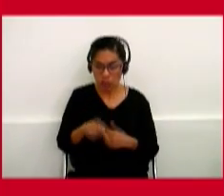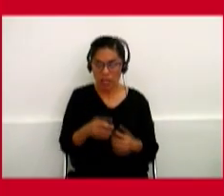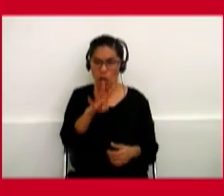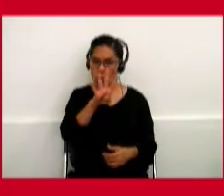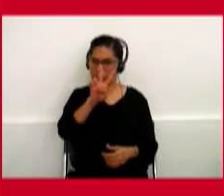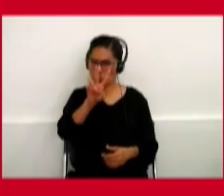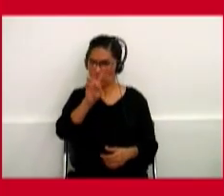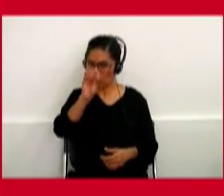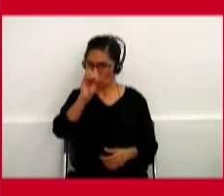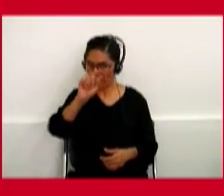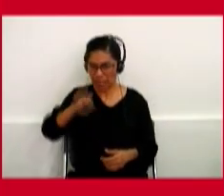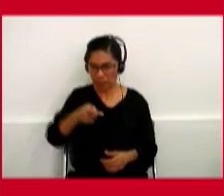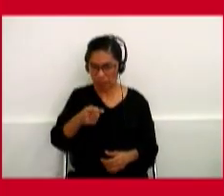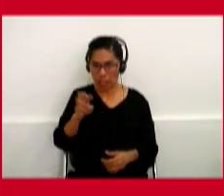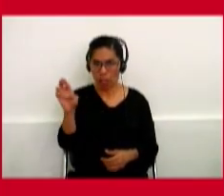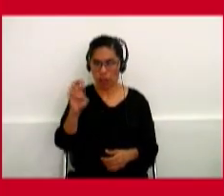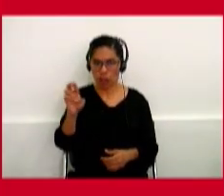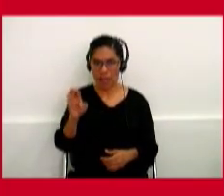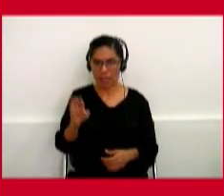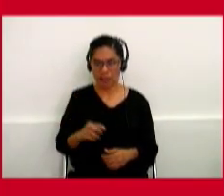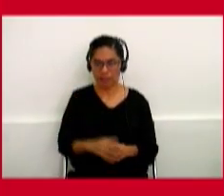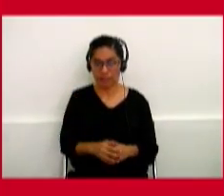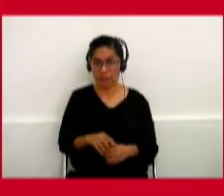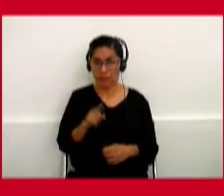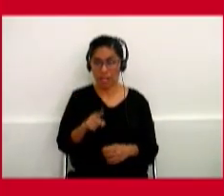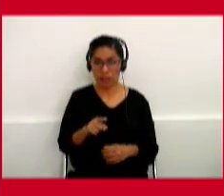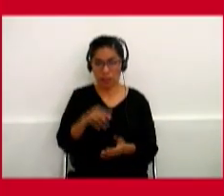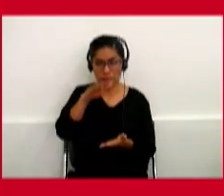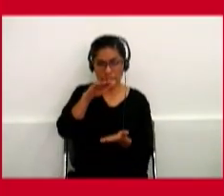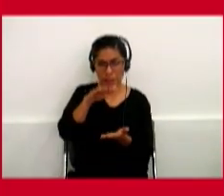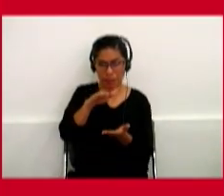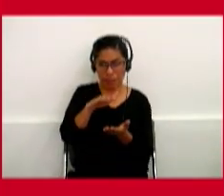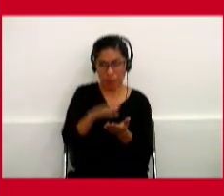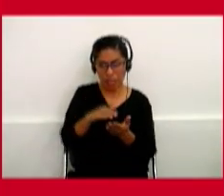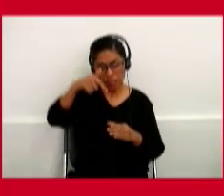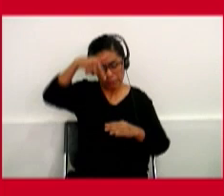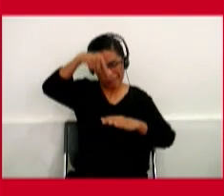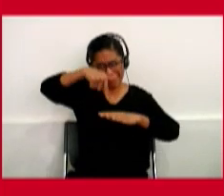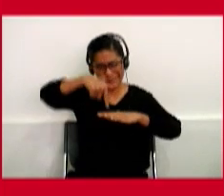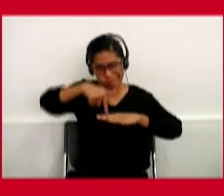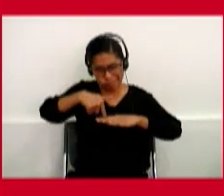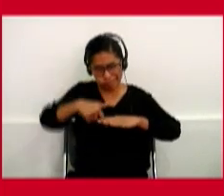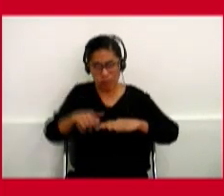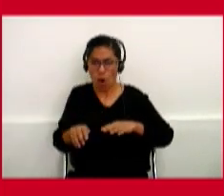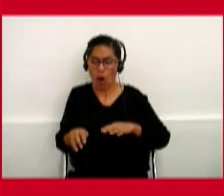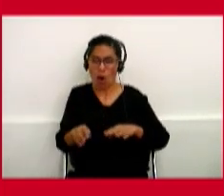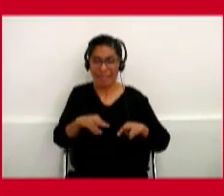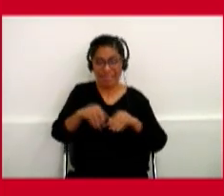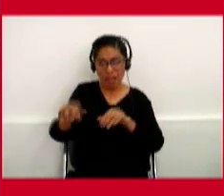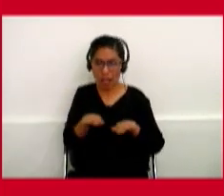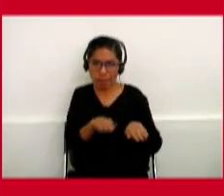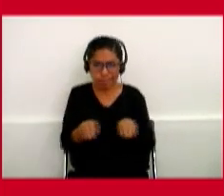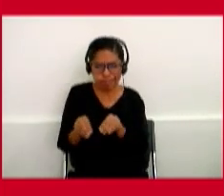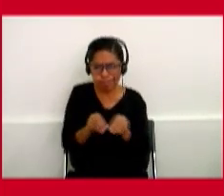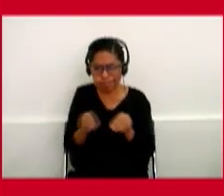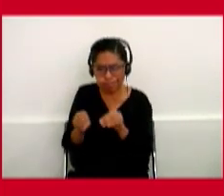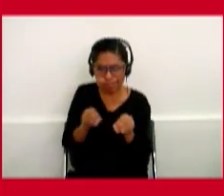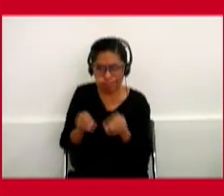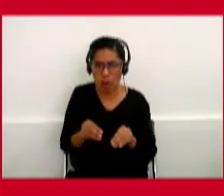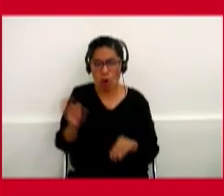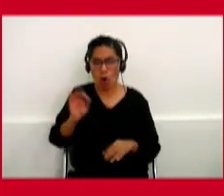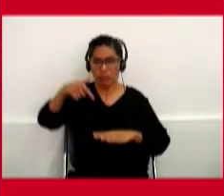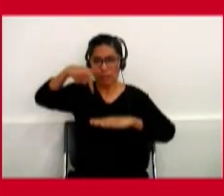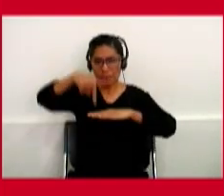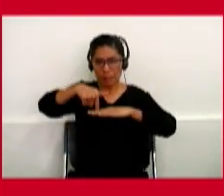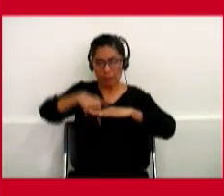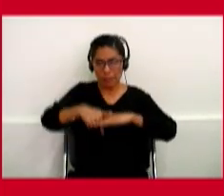Esto no está considerado el tema de la reducción en sobreexcavación, en movimiento de tierras por reducción de sobreexcavación.